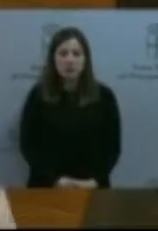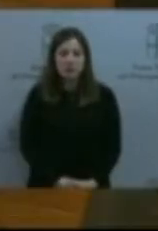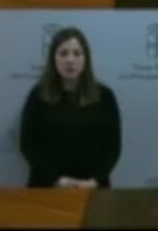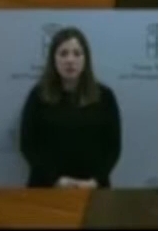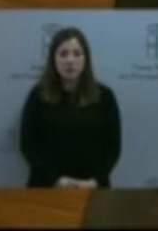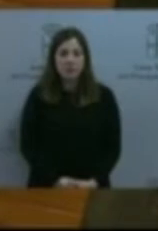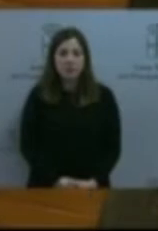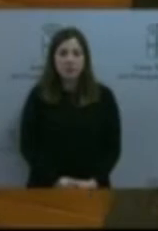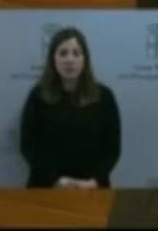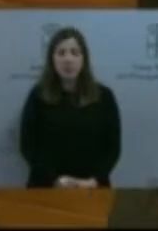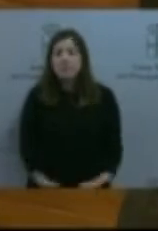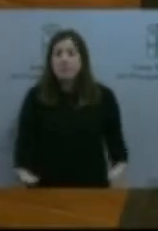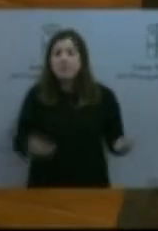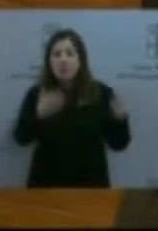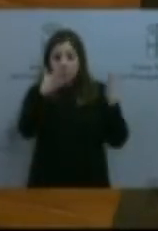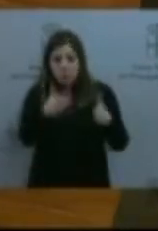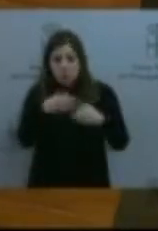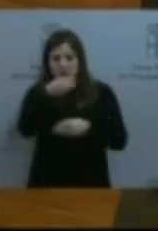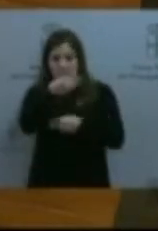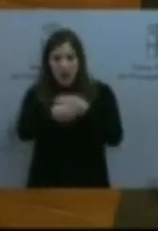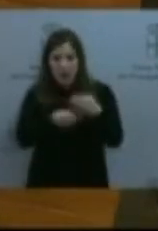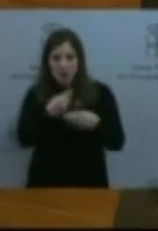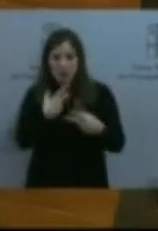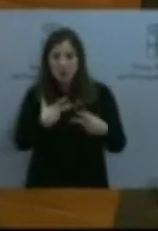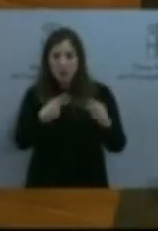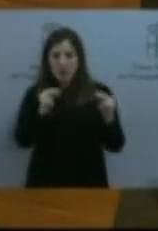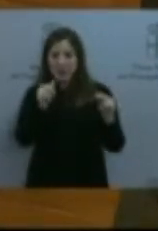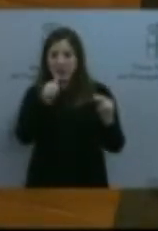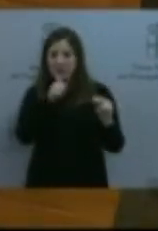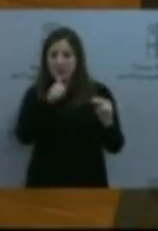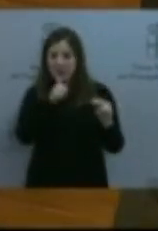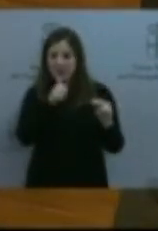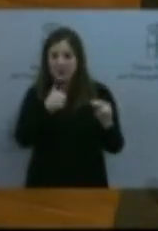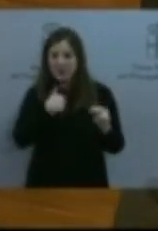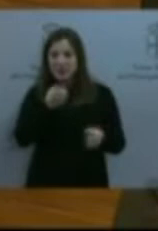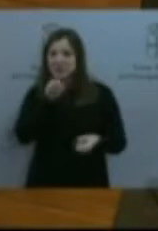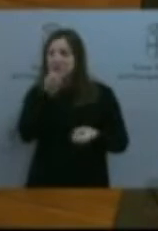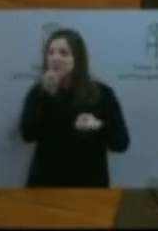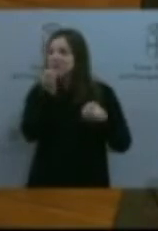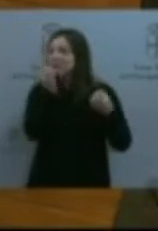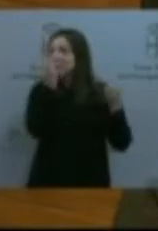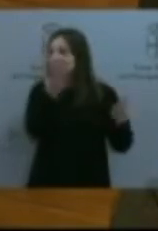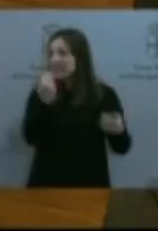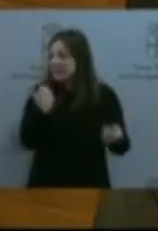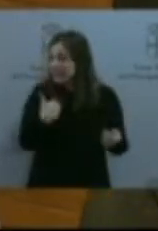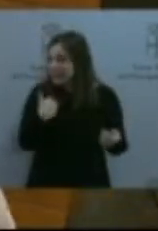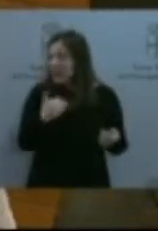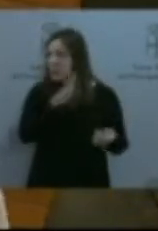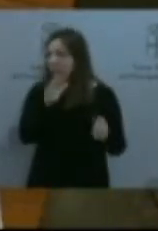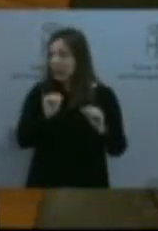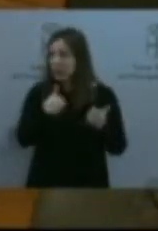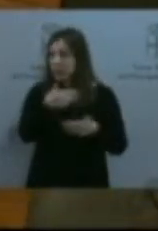no terminan de hacerlo. O sea, ya lo había anunciado, ya ahora parece que está en marcha, pero parece ser que no, ¿no? Ayer conocíamos el informe de la